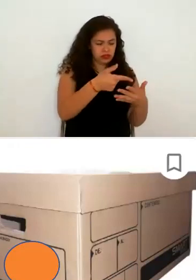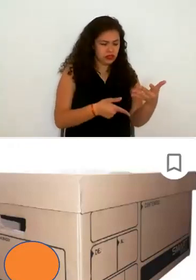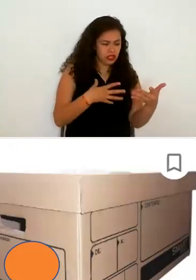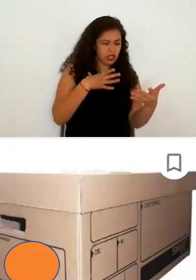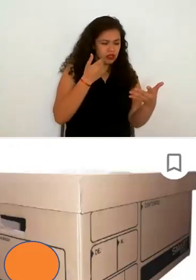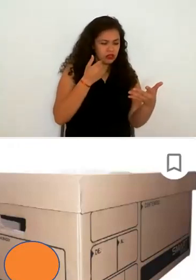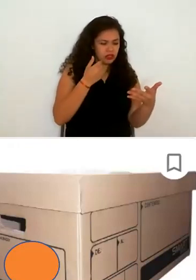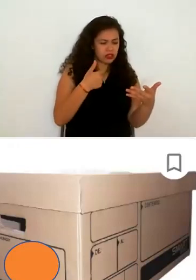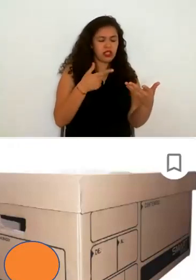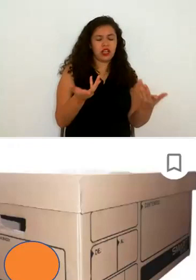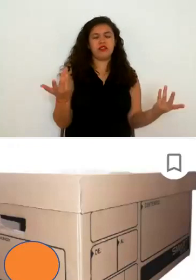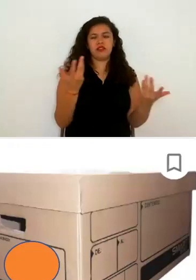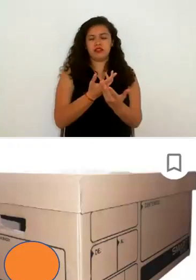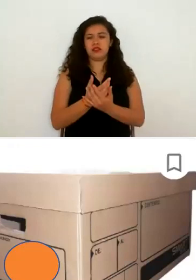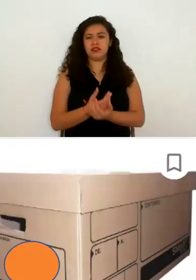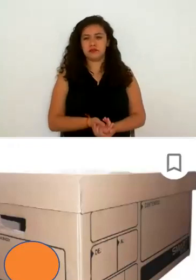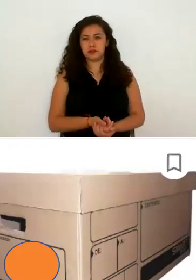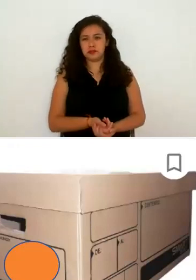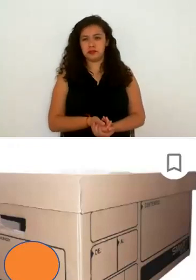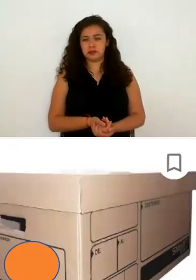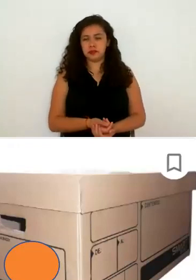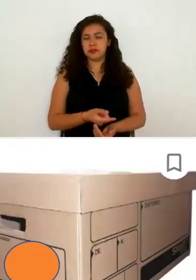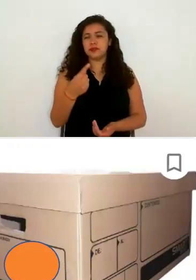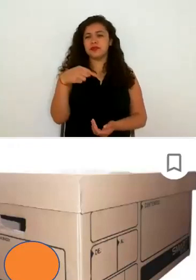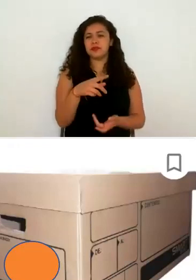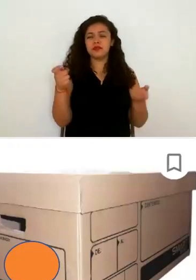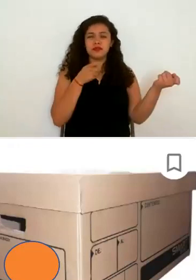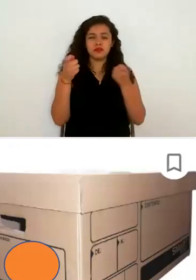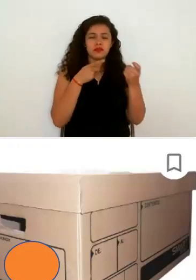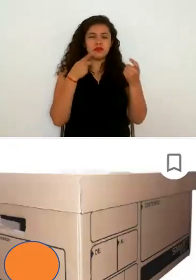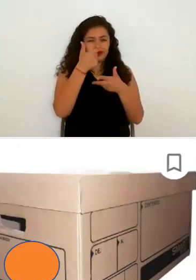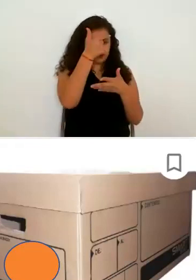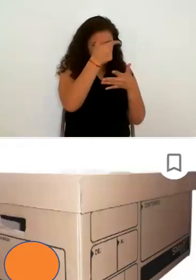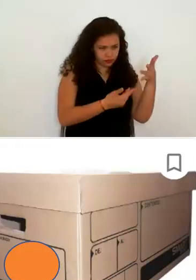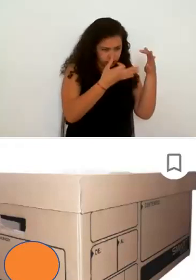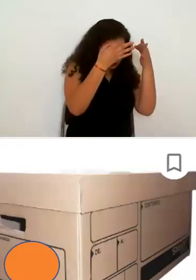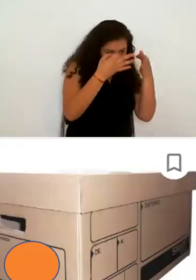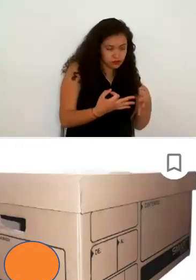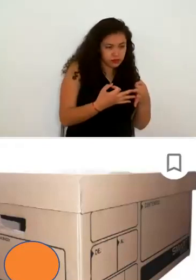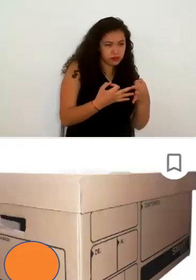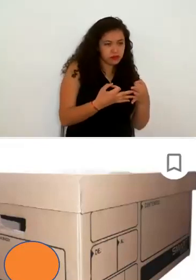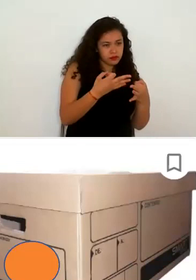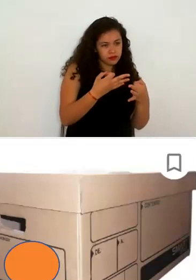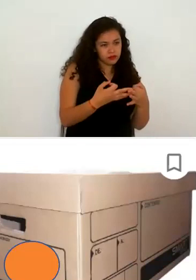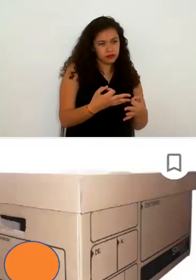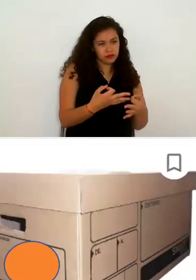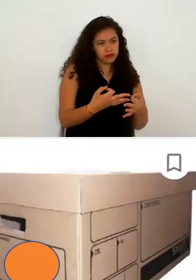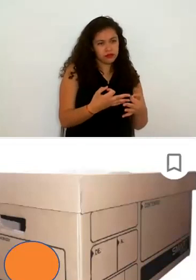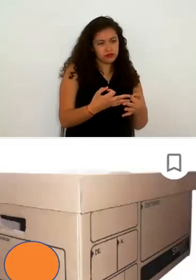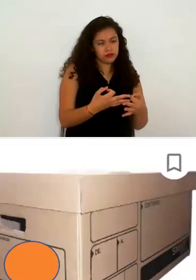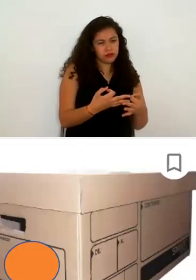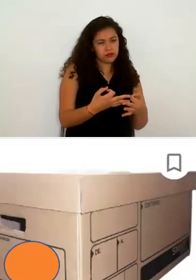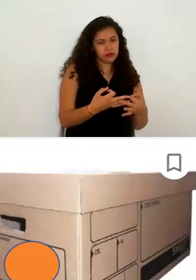requeramos. Y si ustedes tienen el control de sus inventarios de transferencia primaria, pues les